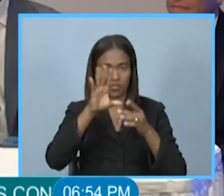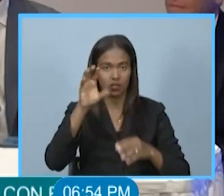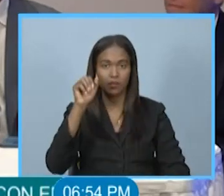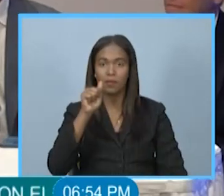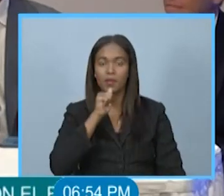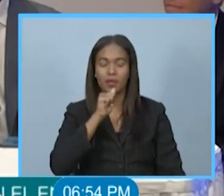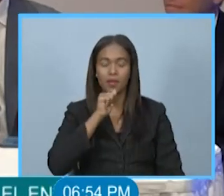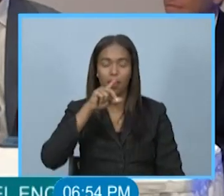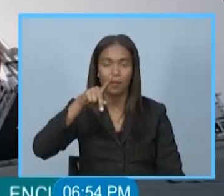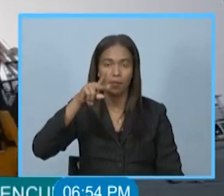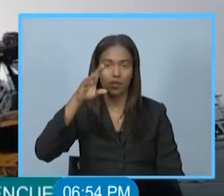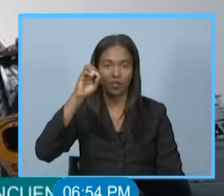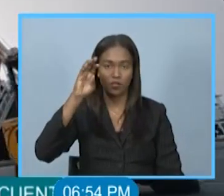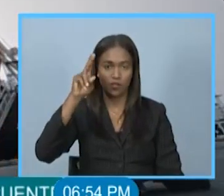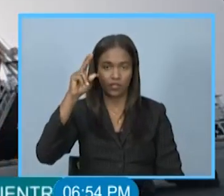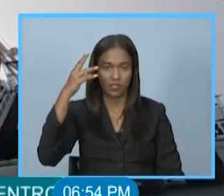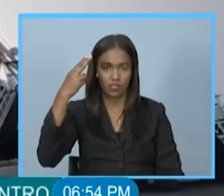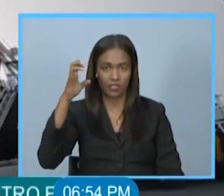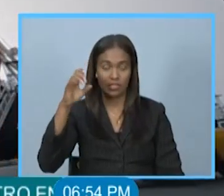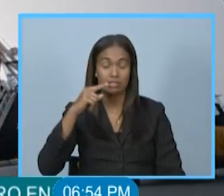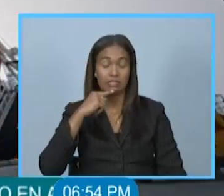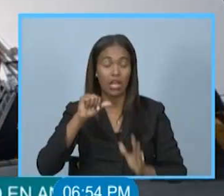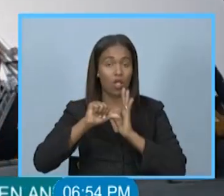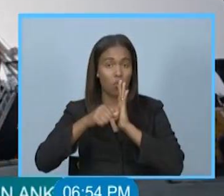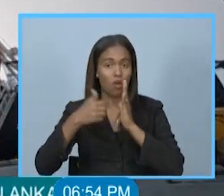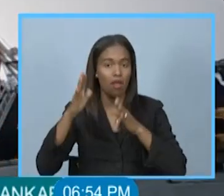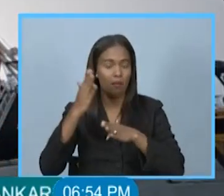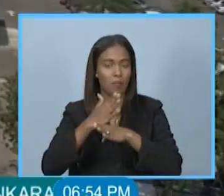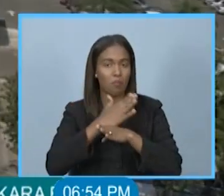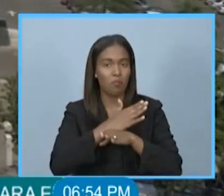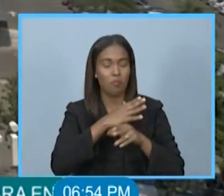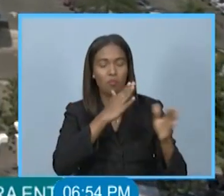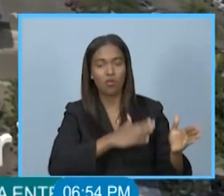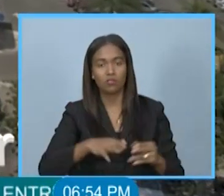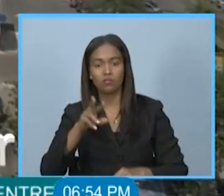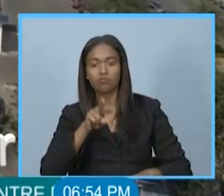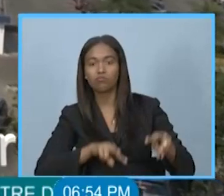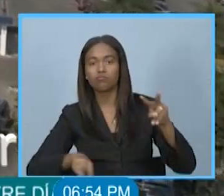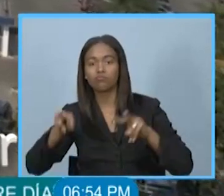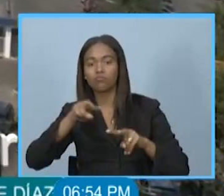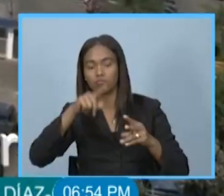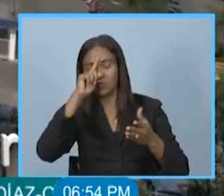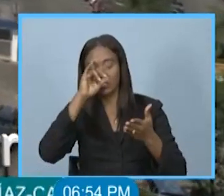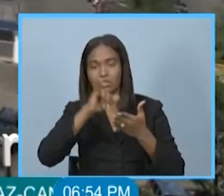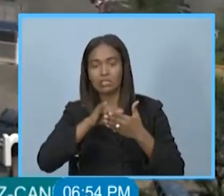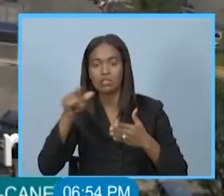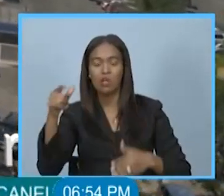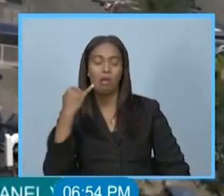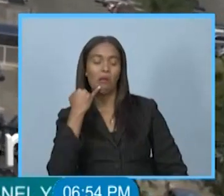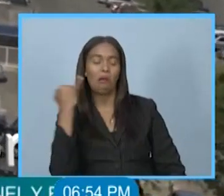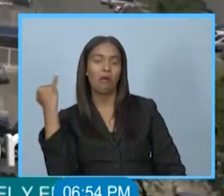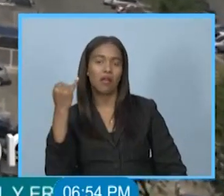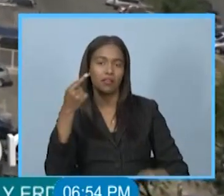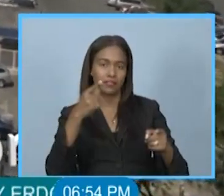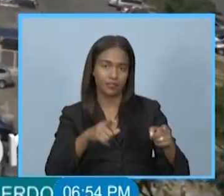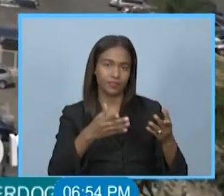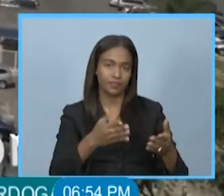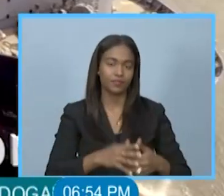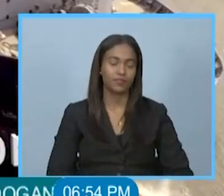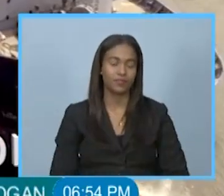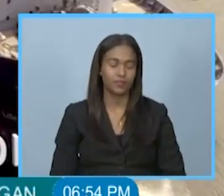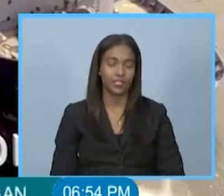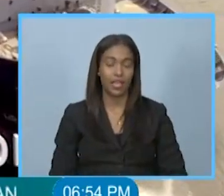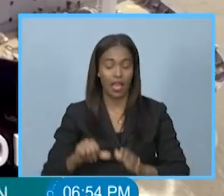privada Pedro brache dijo que aduanas ha mejorado los procesos de vigilancia por lo que es la envidia de sus iguales en la región